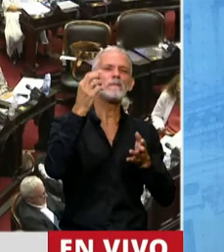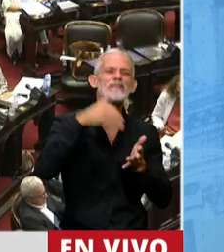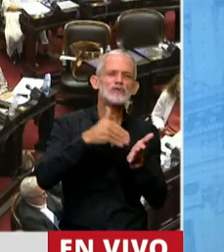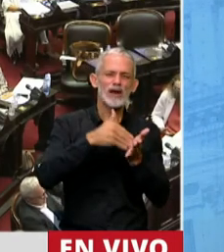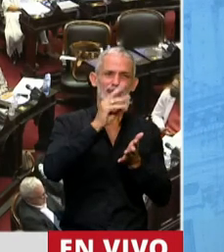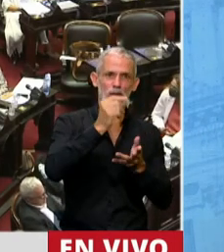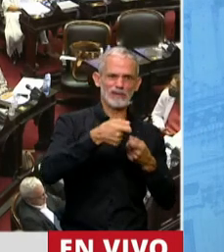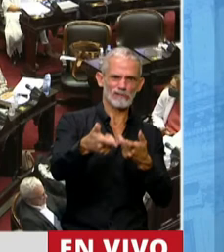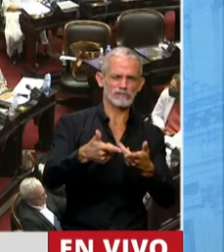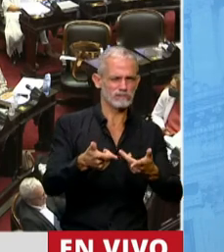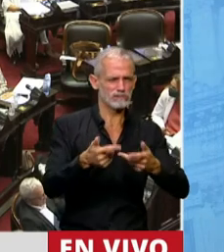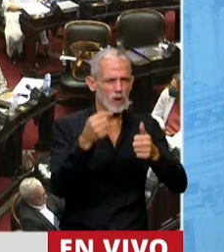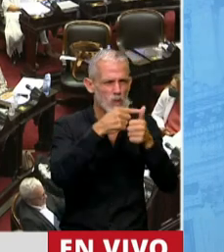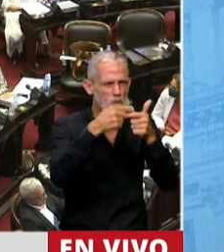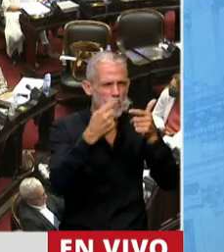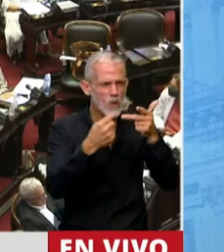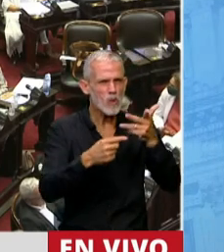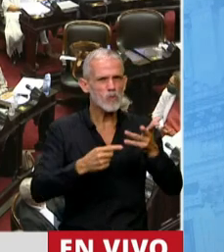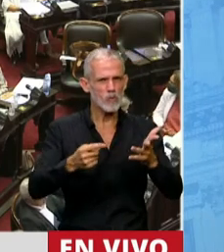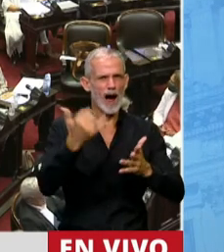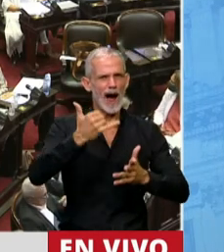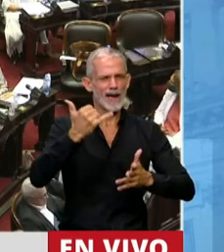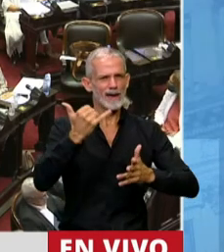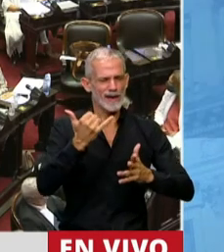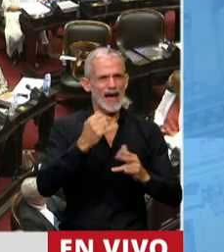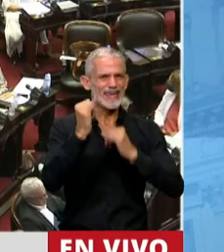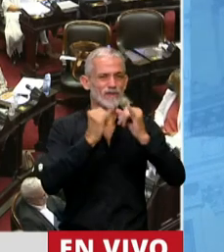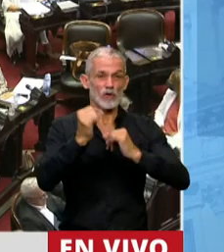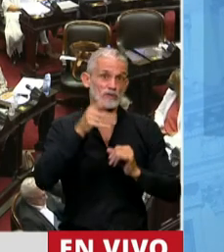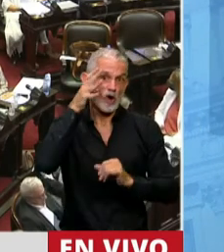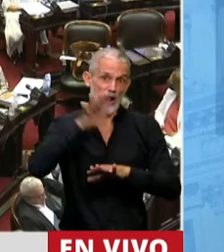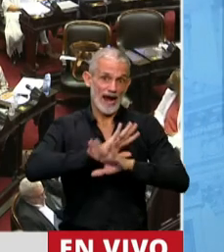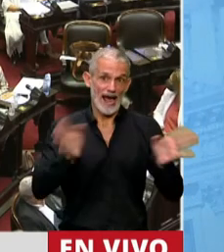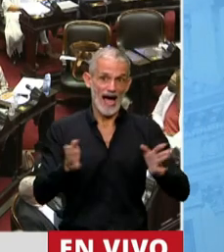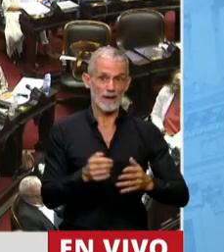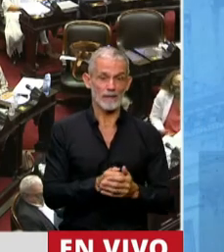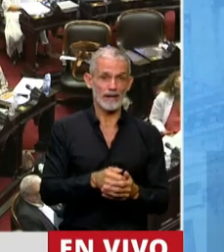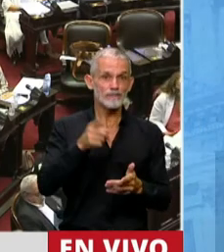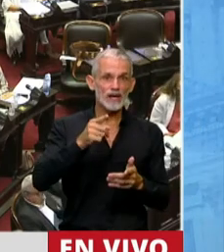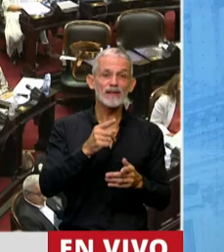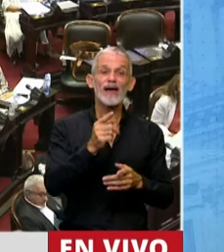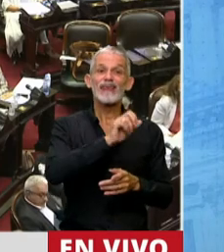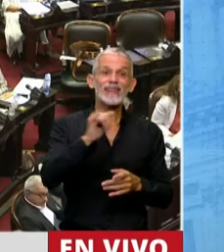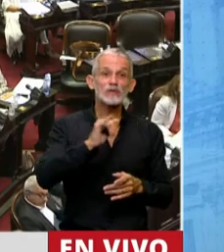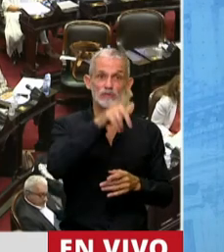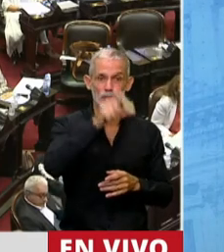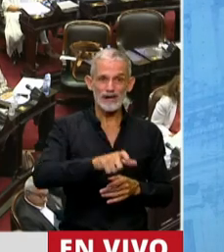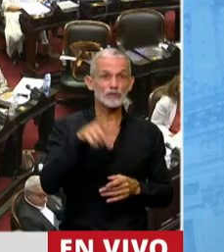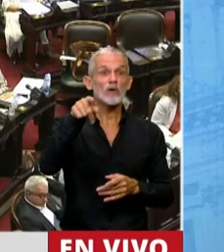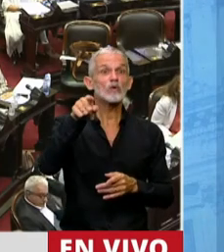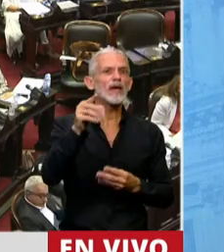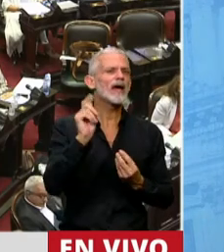pesos. Son muchos datos, hay muchos antecedentes, es grave la denuncia, es grave quien la formula y usted